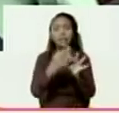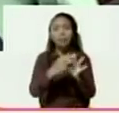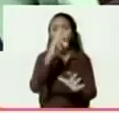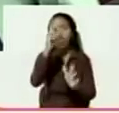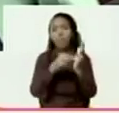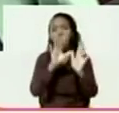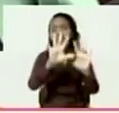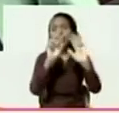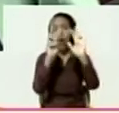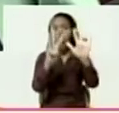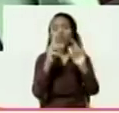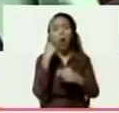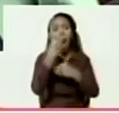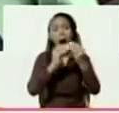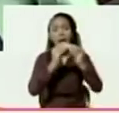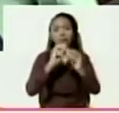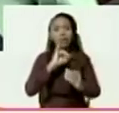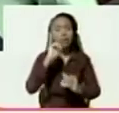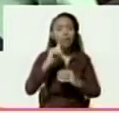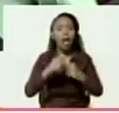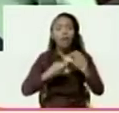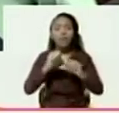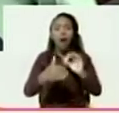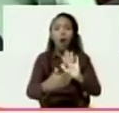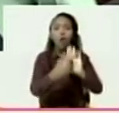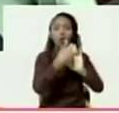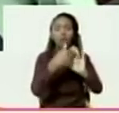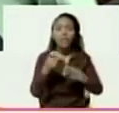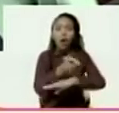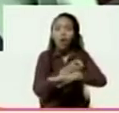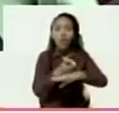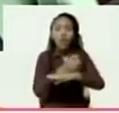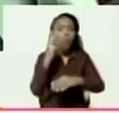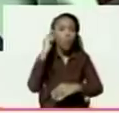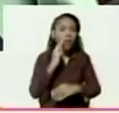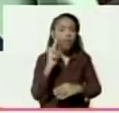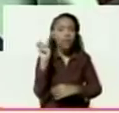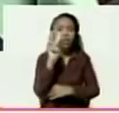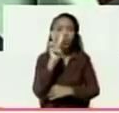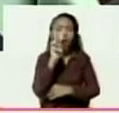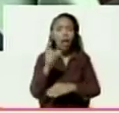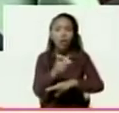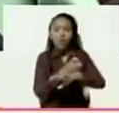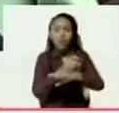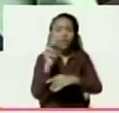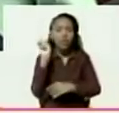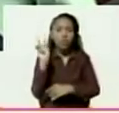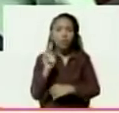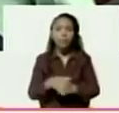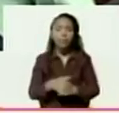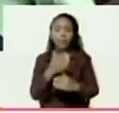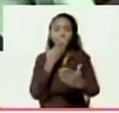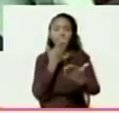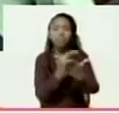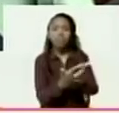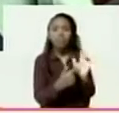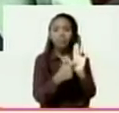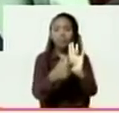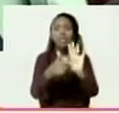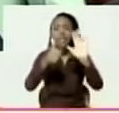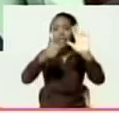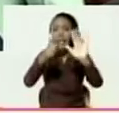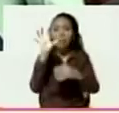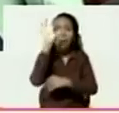2018 está en trámite una denuncia en contra del gobierno bolivariano de Venezuela, del gobierno de Venezuela, presentada por seis países